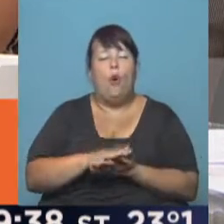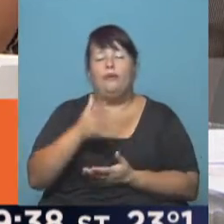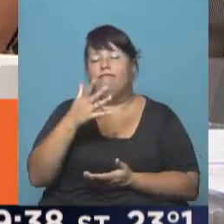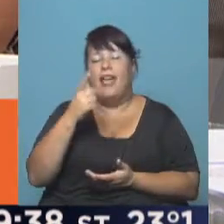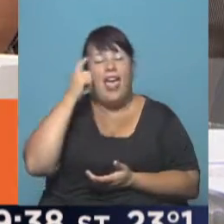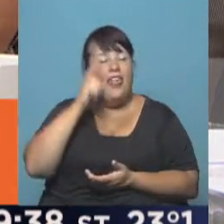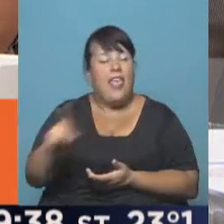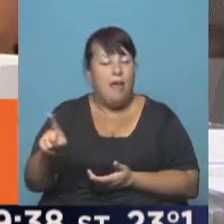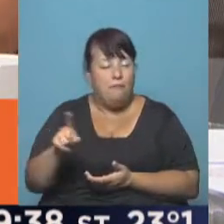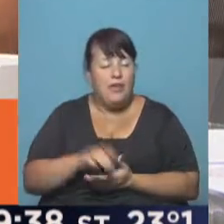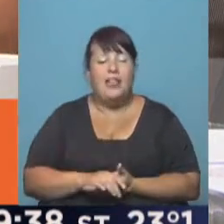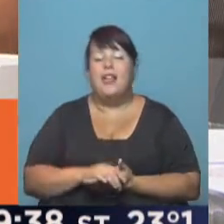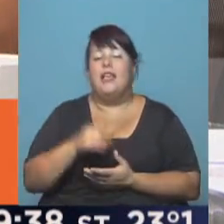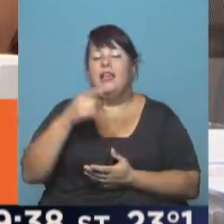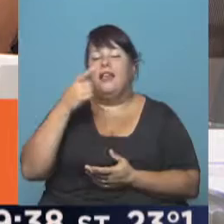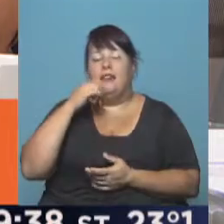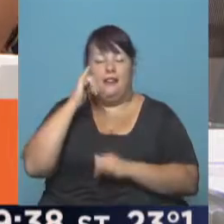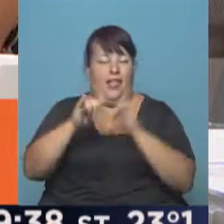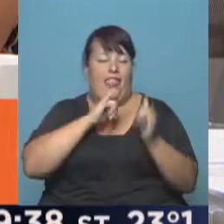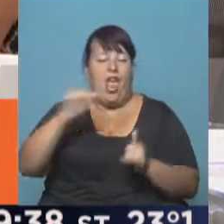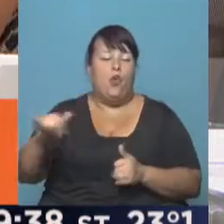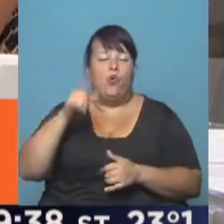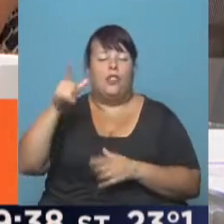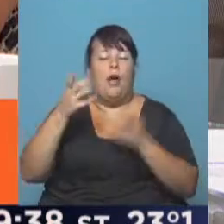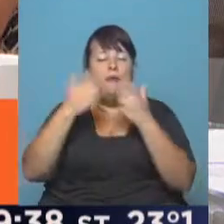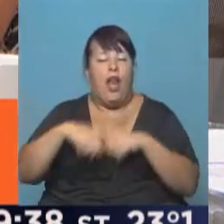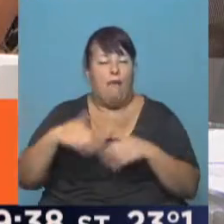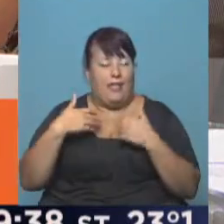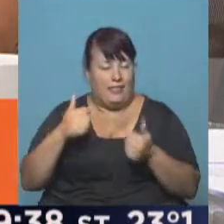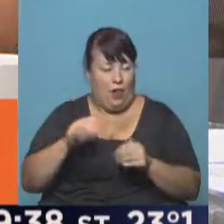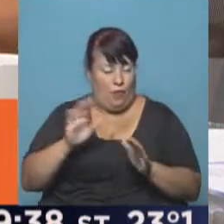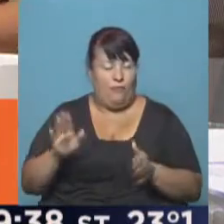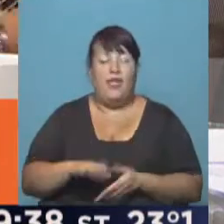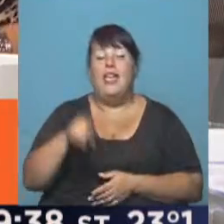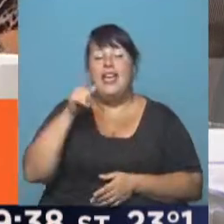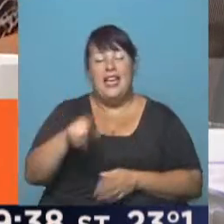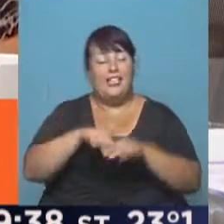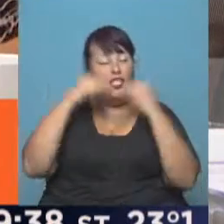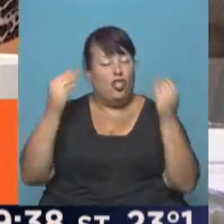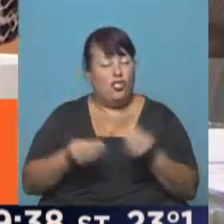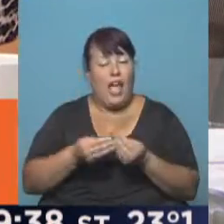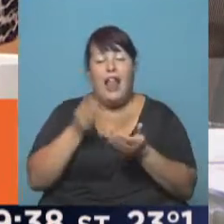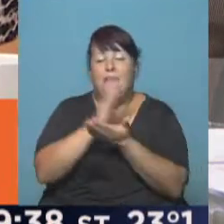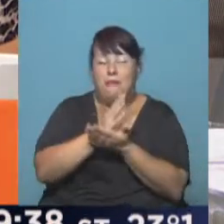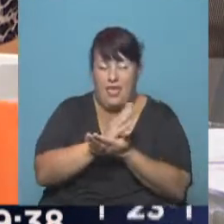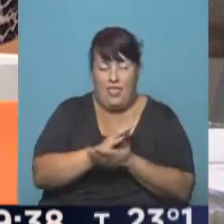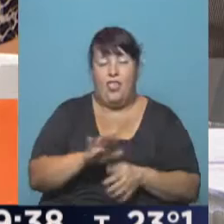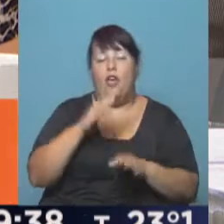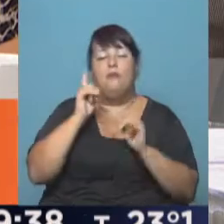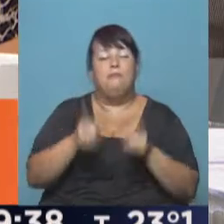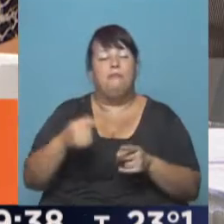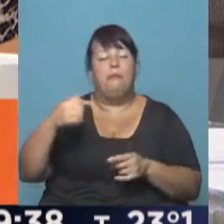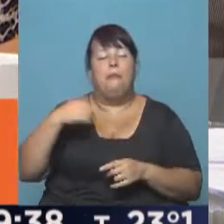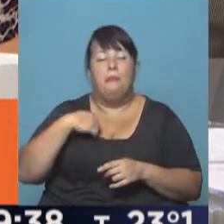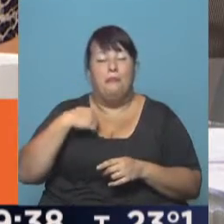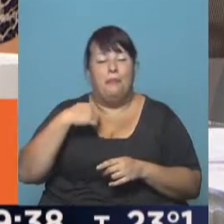de 10.000 casos reportados a los programas de salud. Es una cifra intermedia. A nivel